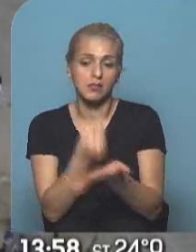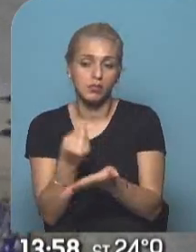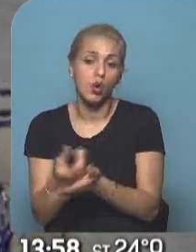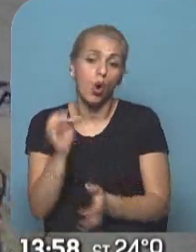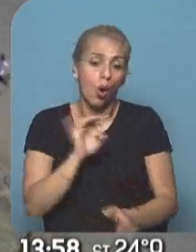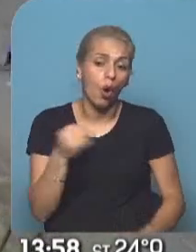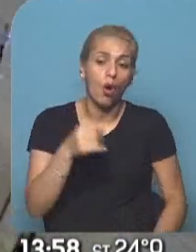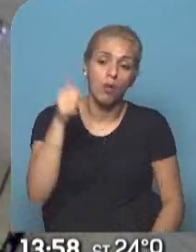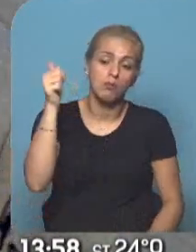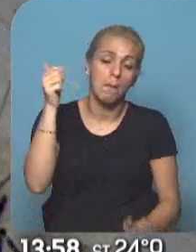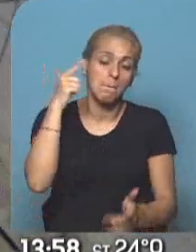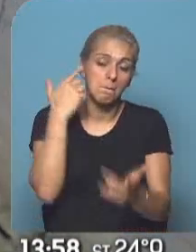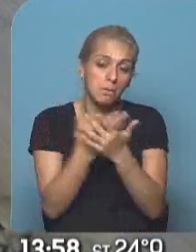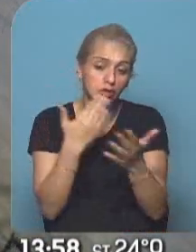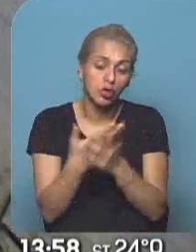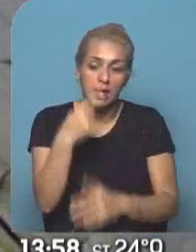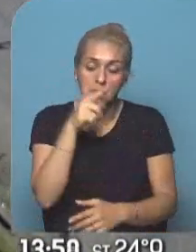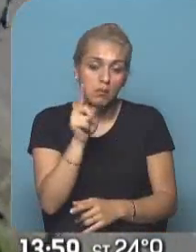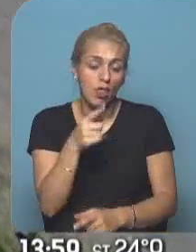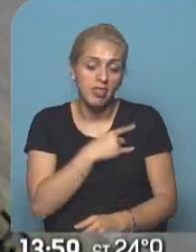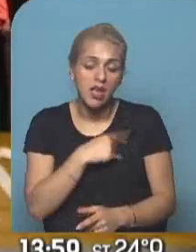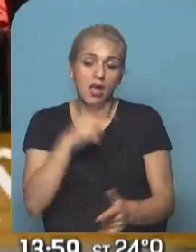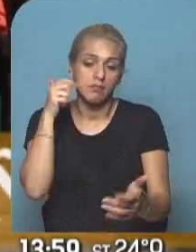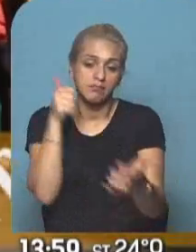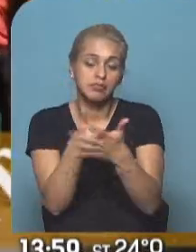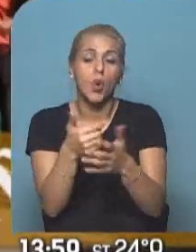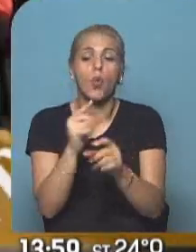acercarse el último día a la universidad y un ratito antes y pueden adaptarse